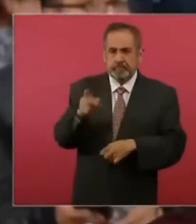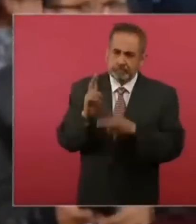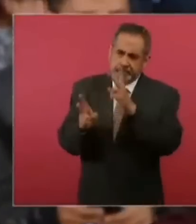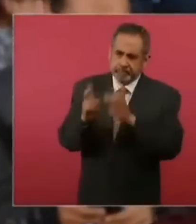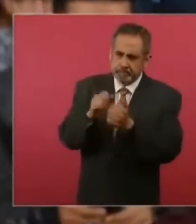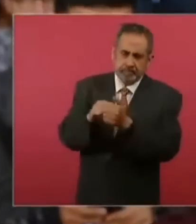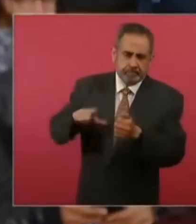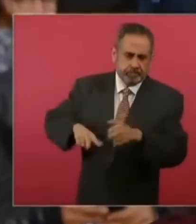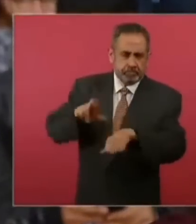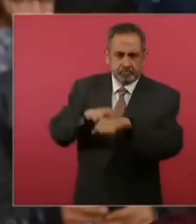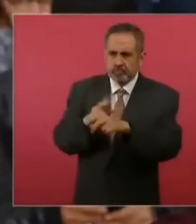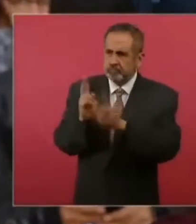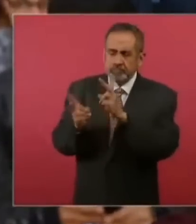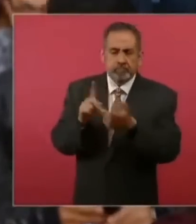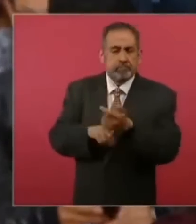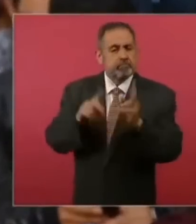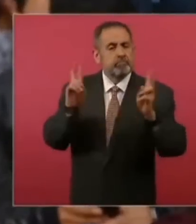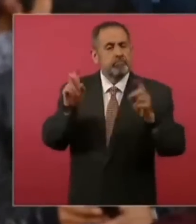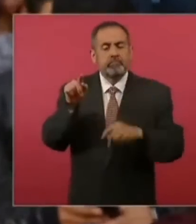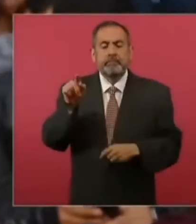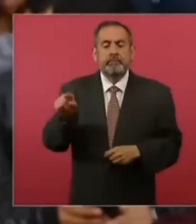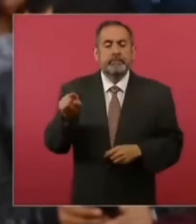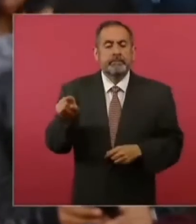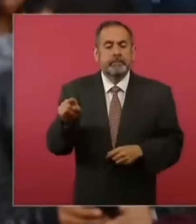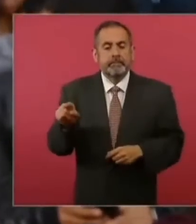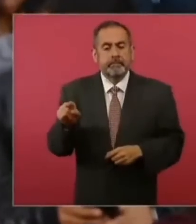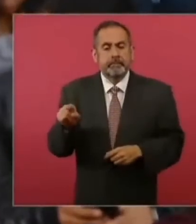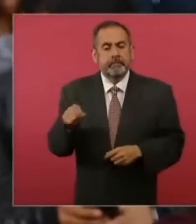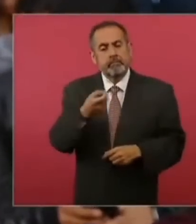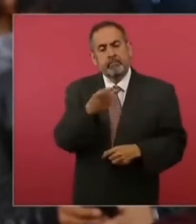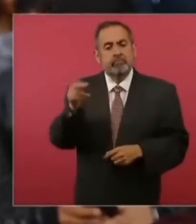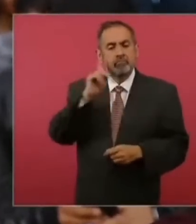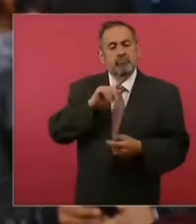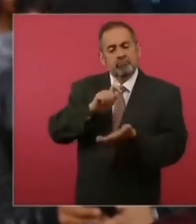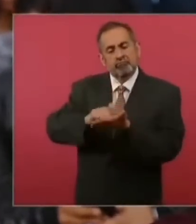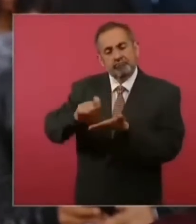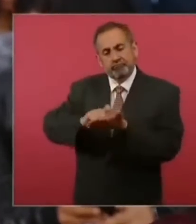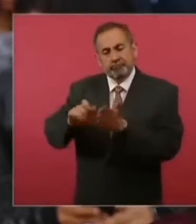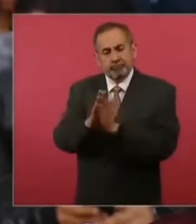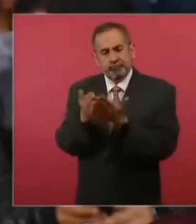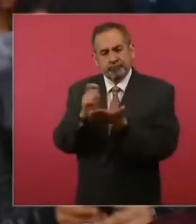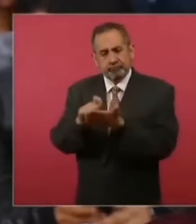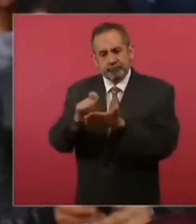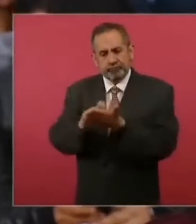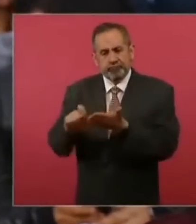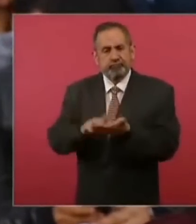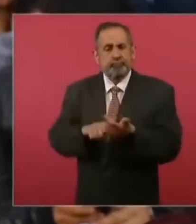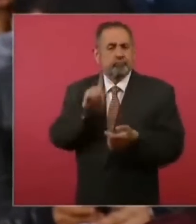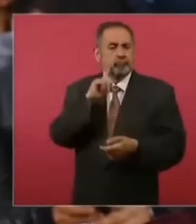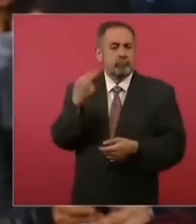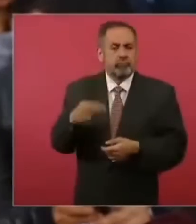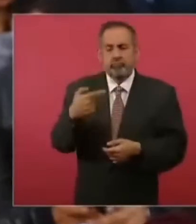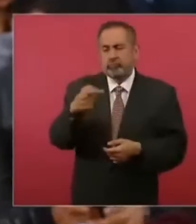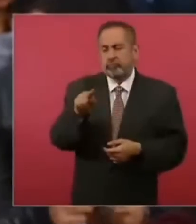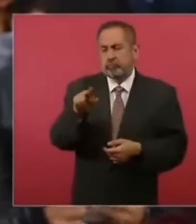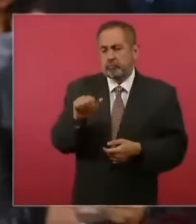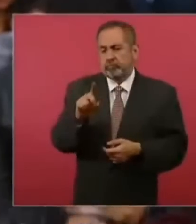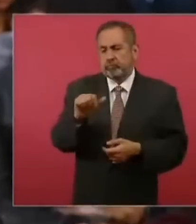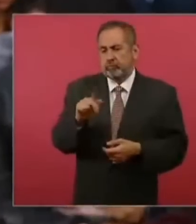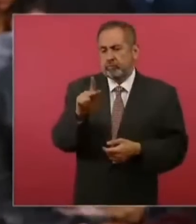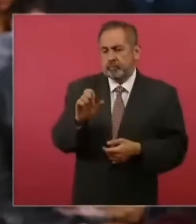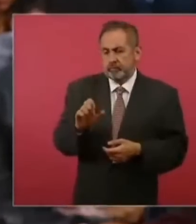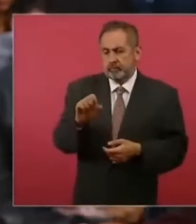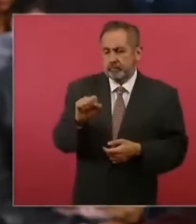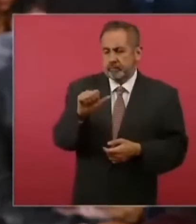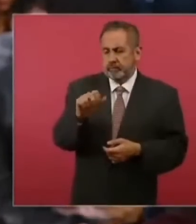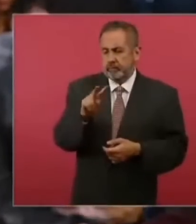gobernadores, el tema de una guionista que se llama Guadalupe Saavedra, en donde